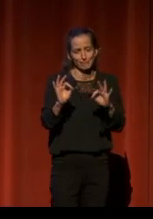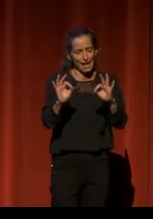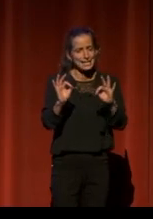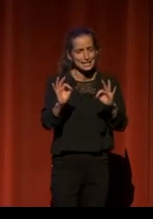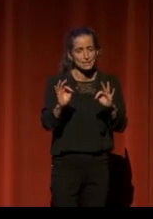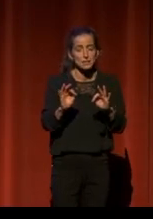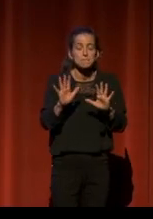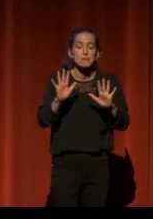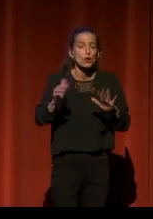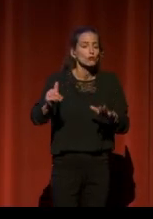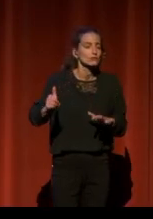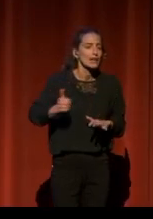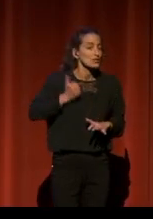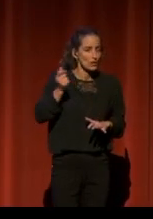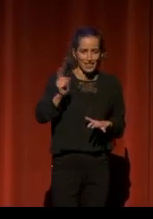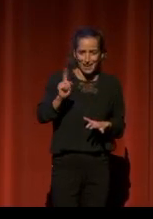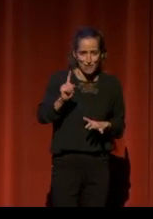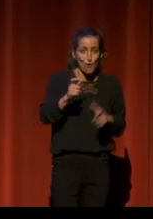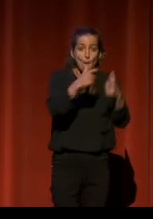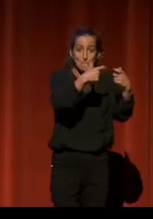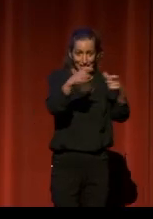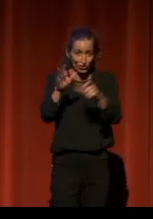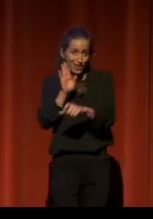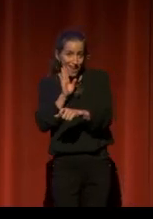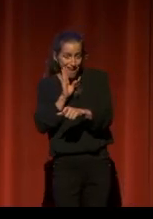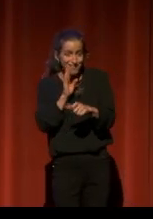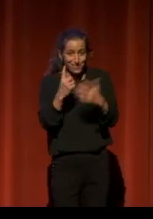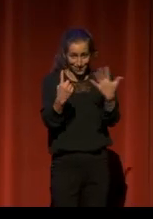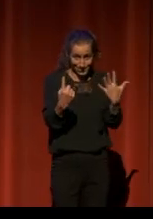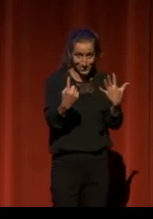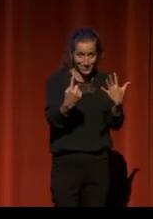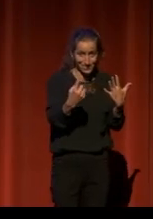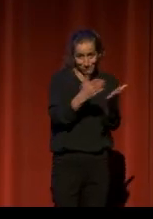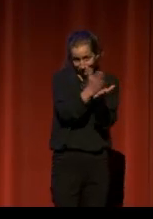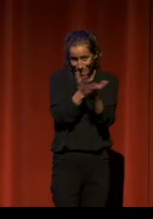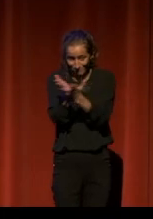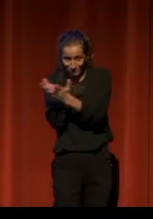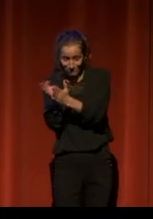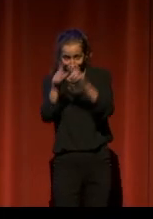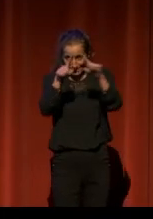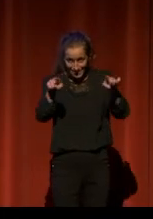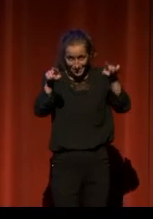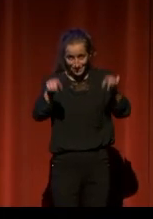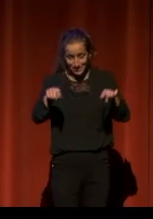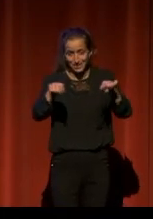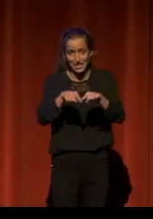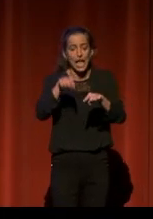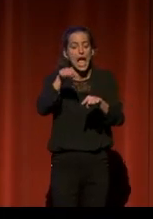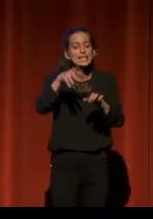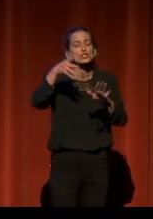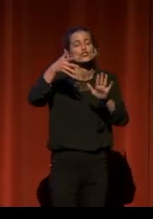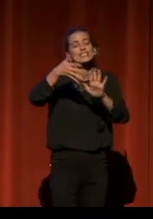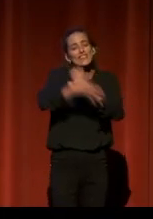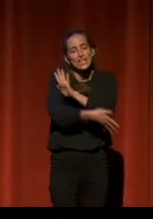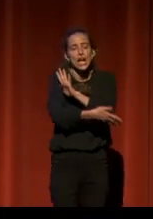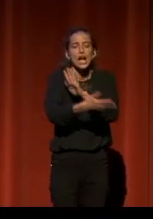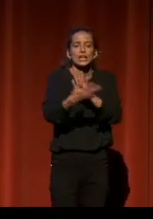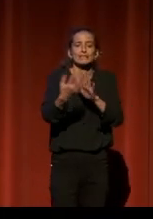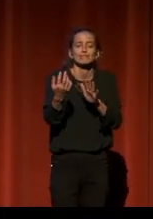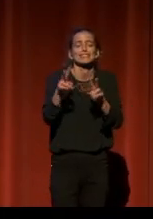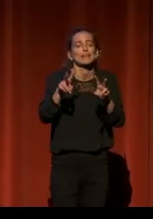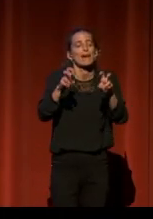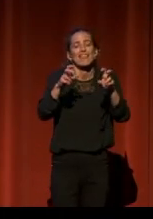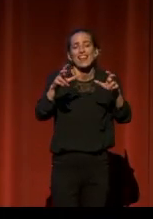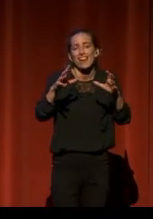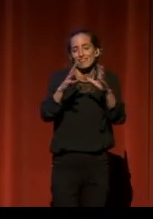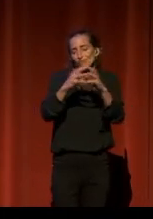casualidad los del hexágono son Fuentes naturales de esos dos ejes del contr contrato